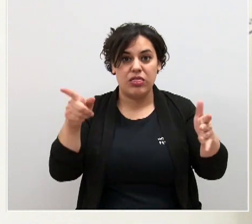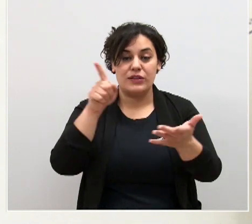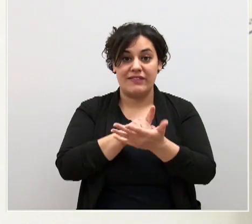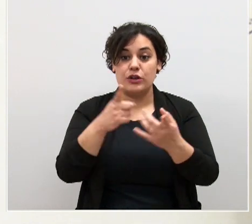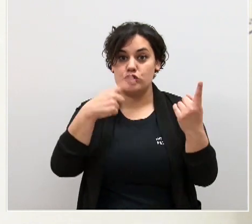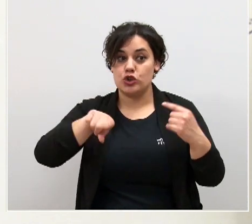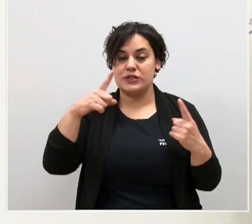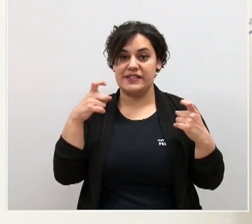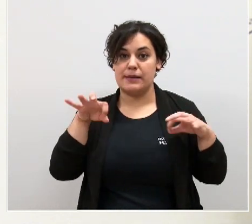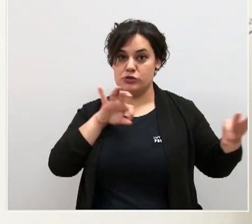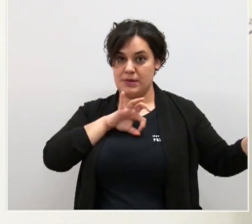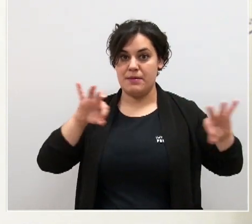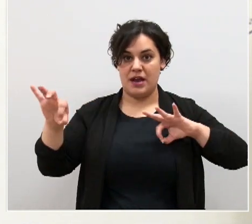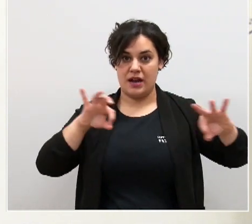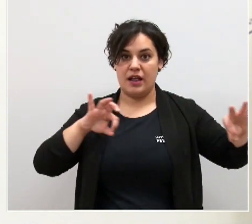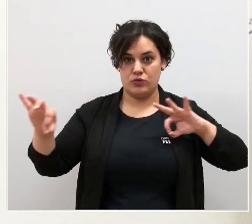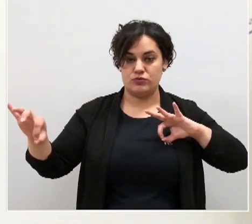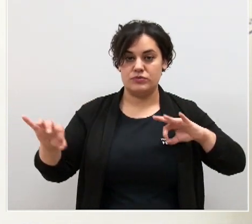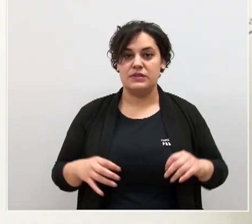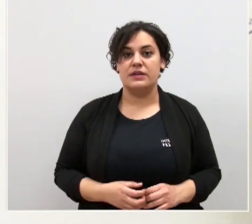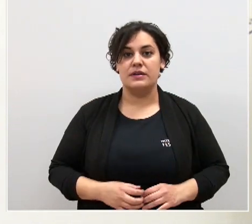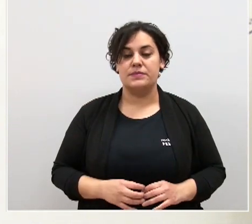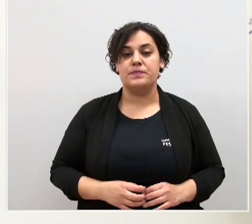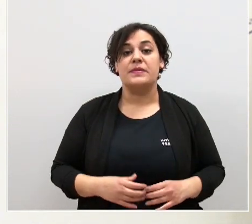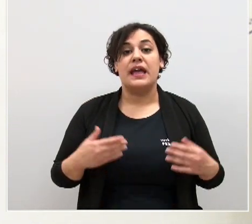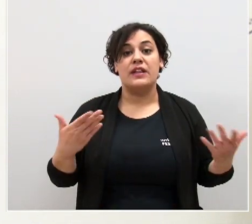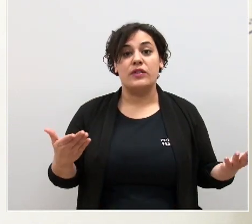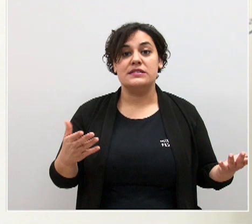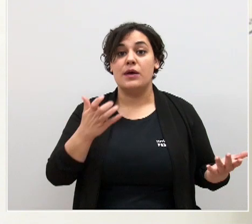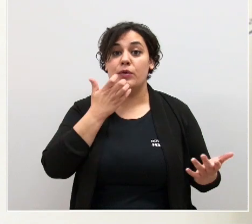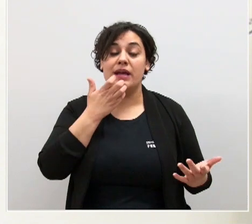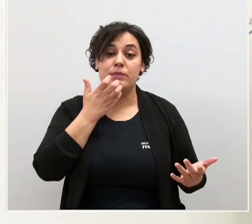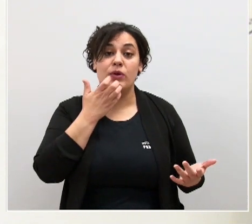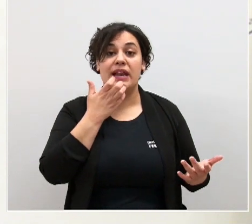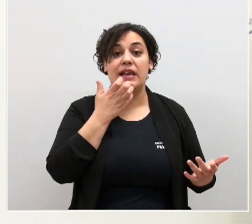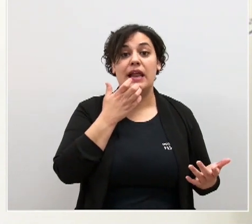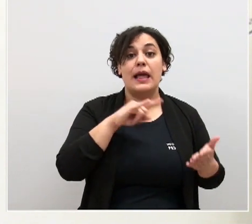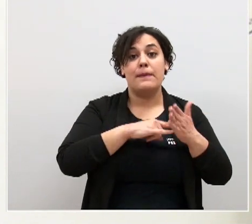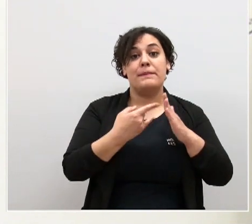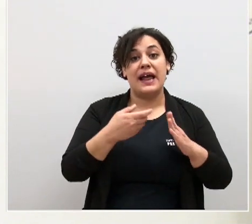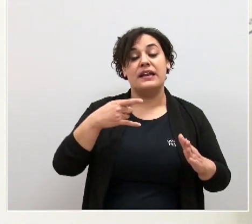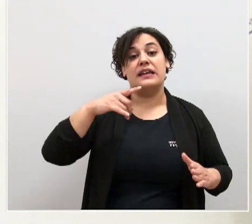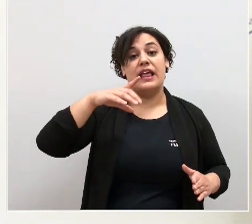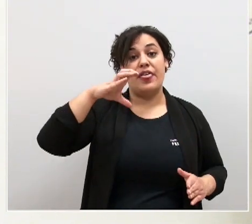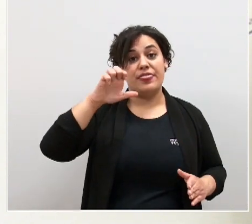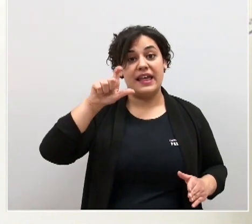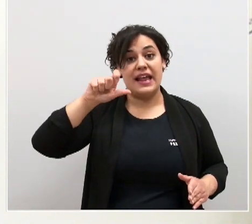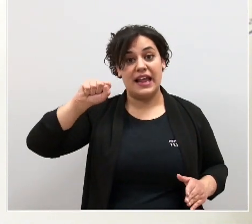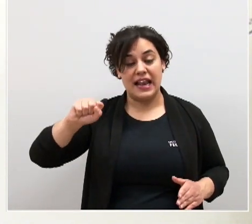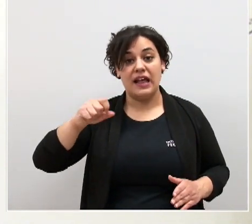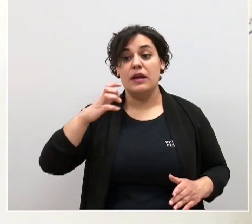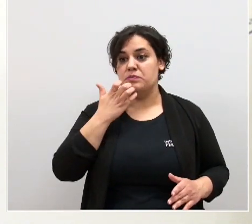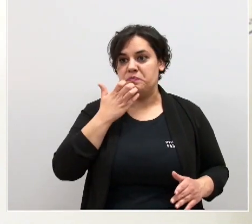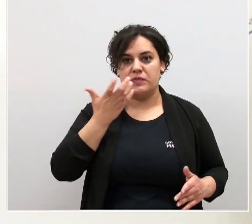habrá que esperar y habrá que definir muy bien lo que ahora hacemos con el plan Centinela, por ejemplo, de gripe, es decir, detectar cuando llega la gripe